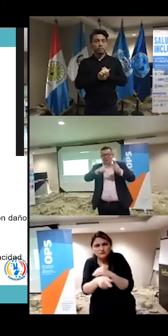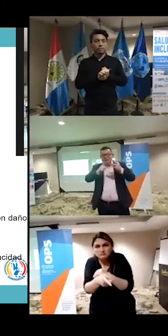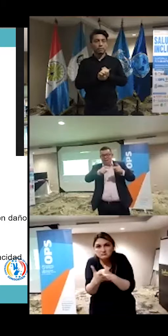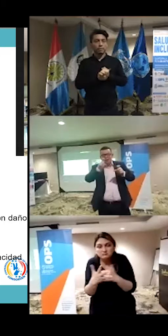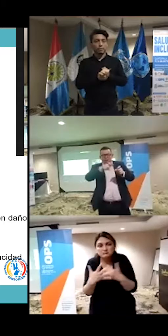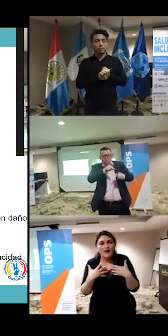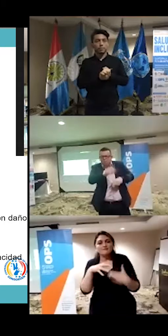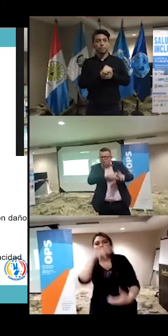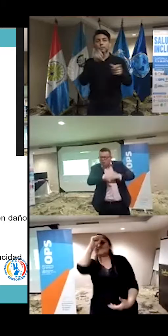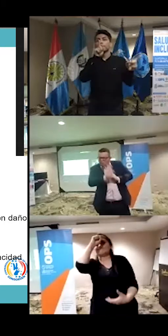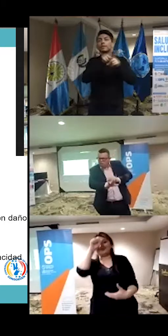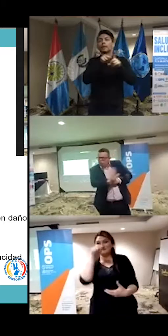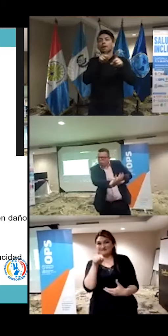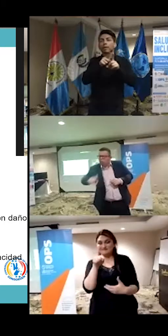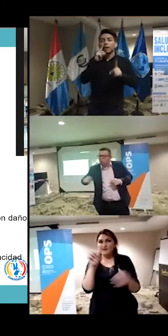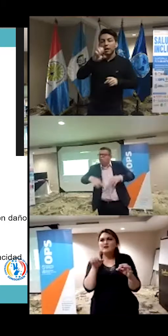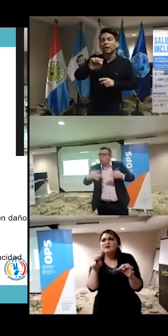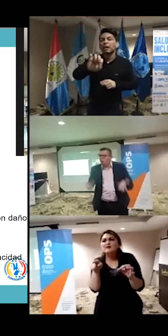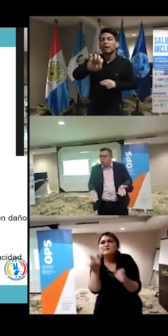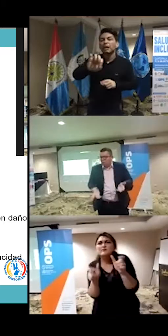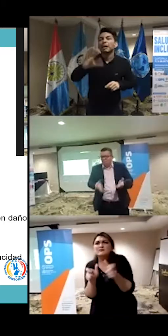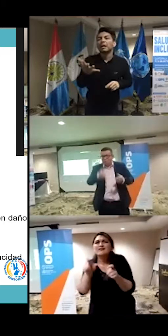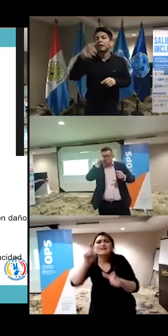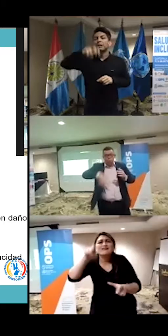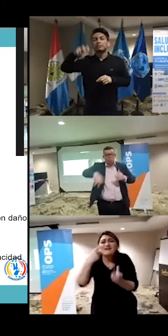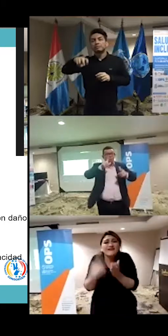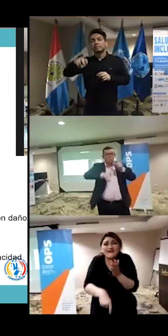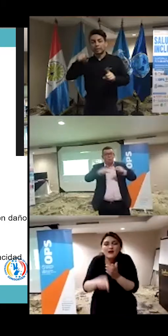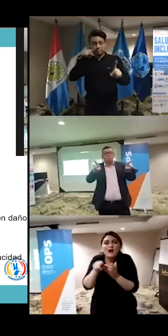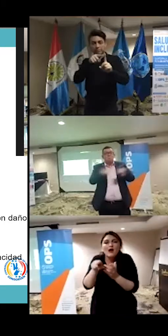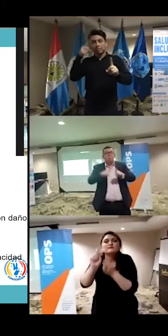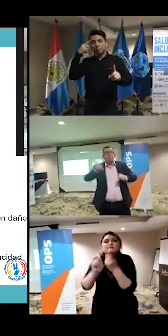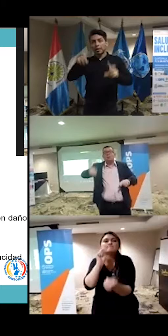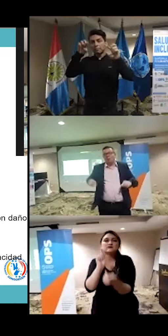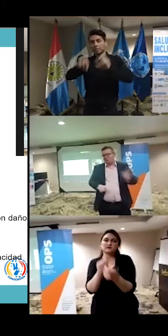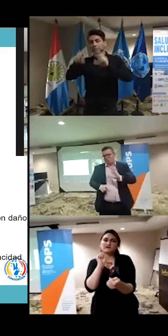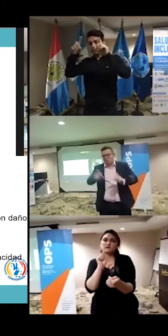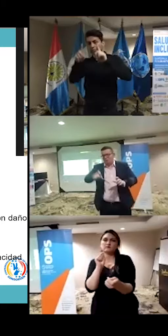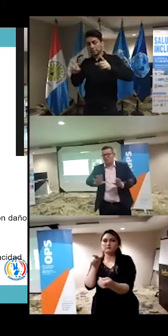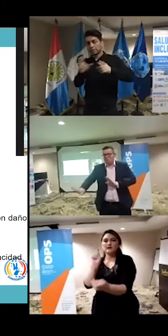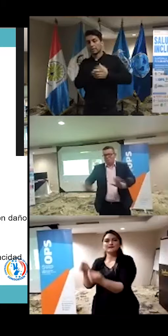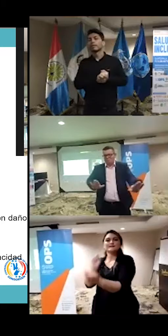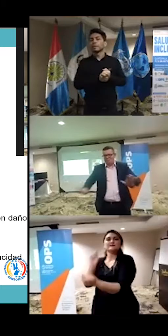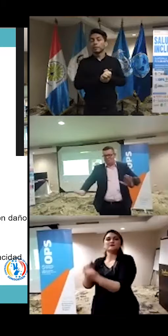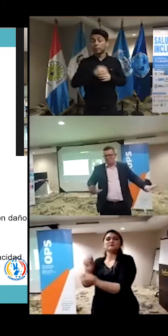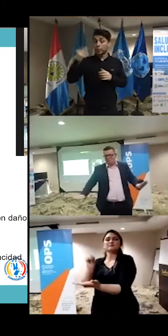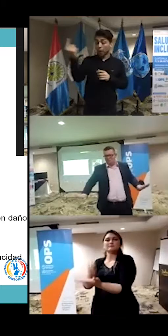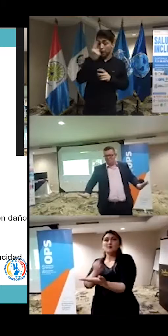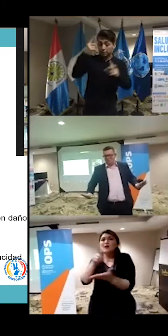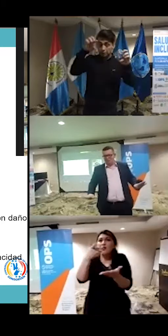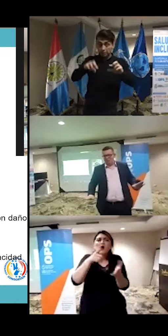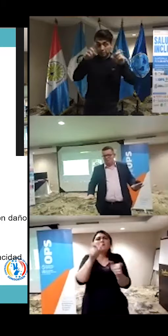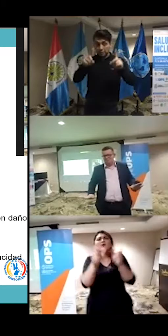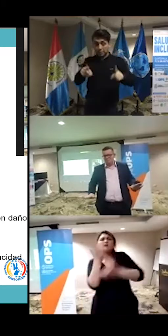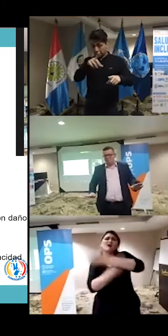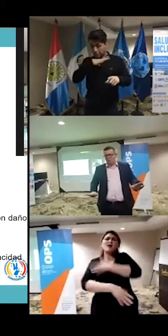También permite identificar las necesidades específicas de la población con discapacidad. No todas las personas con discapacidad